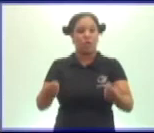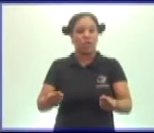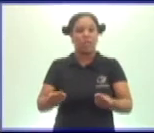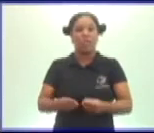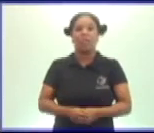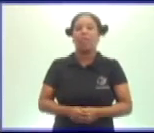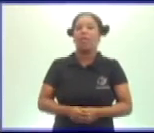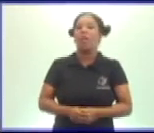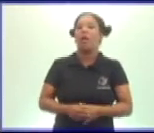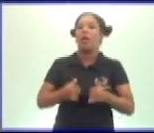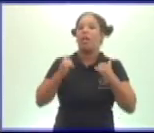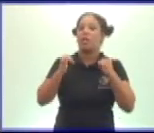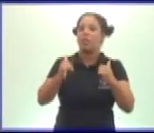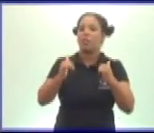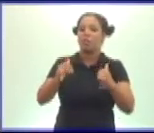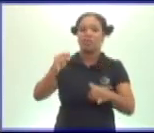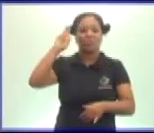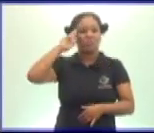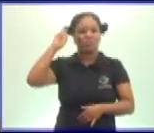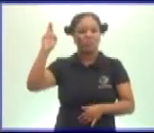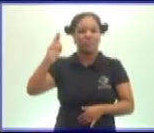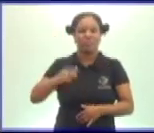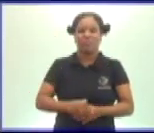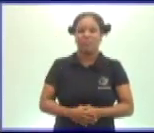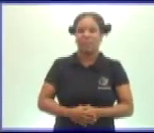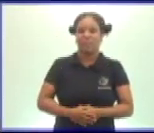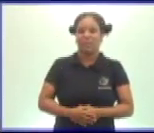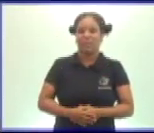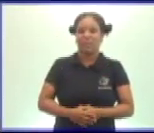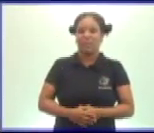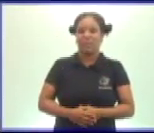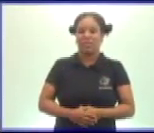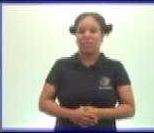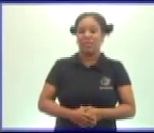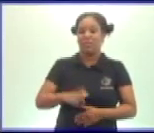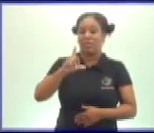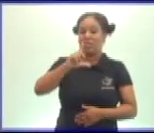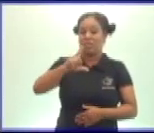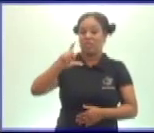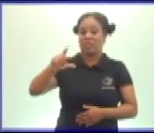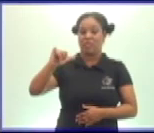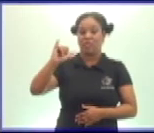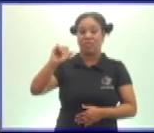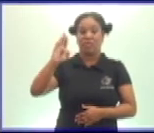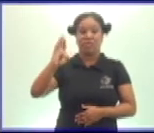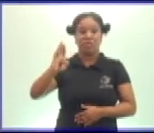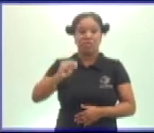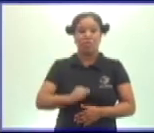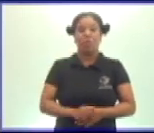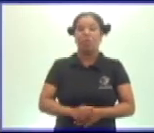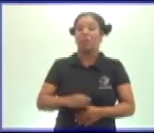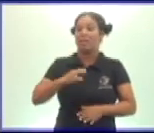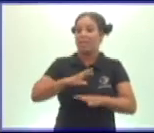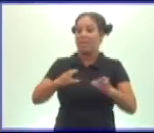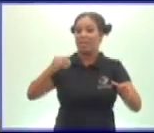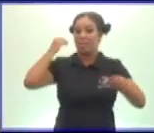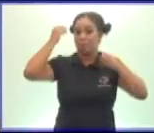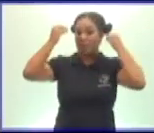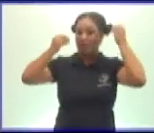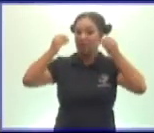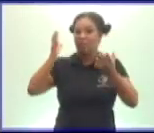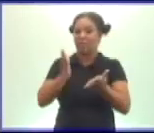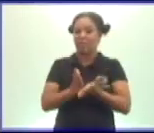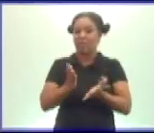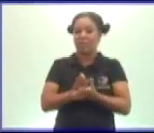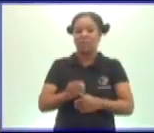el siguiente recordatorio. El caso del tetracloruro de carbono, que ya habíamos analizado en la clase, que es